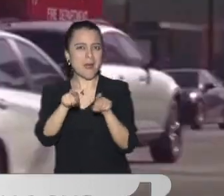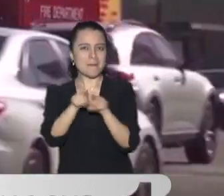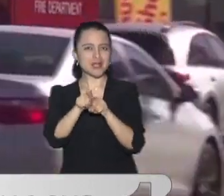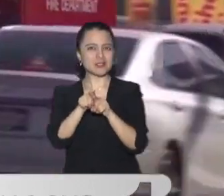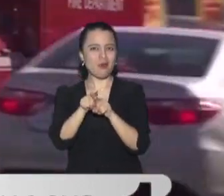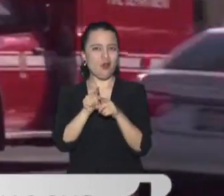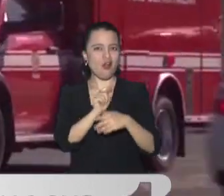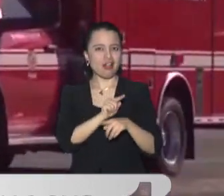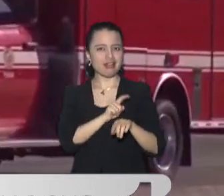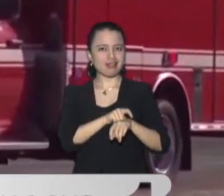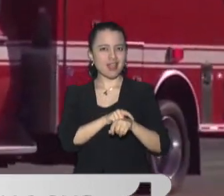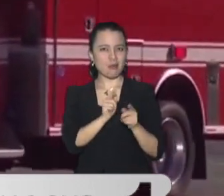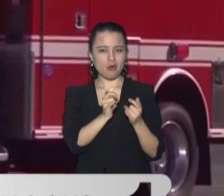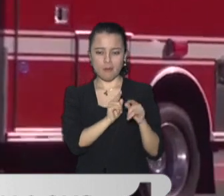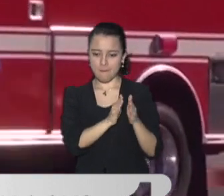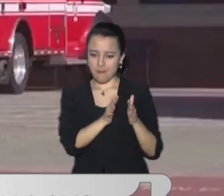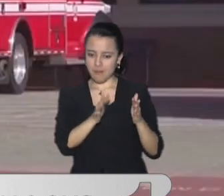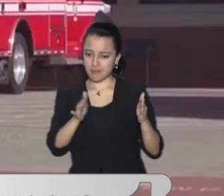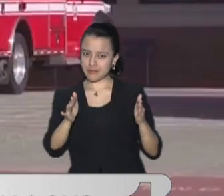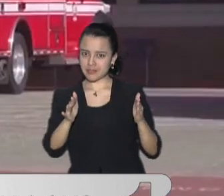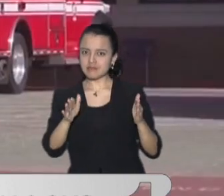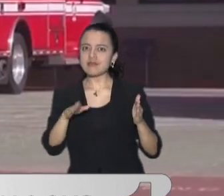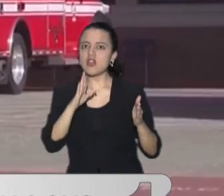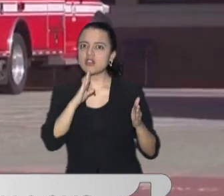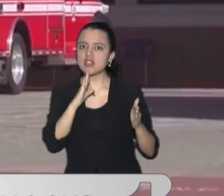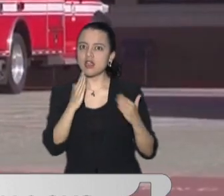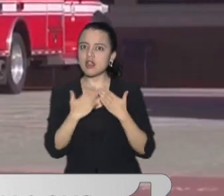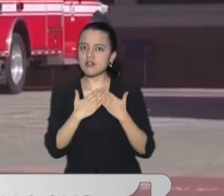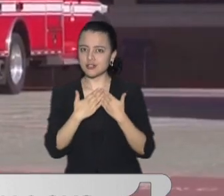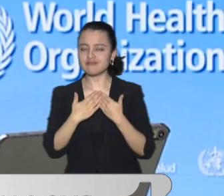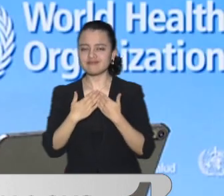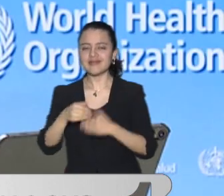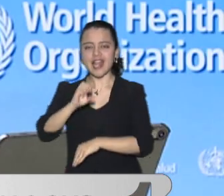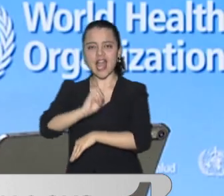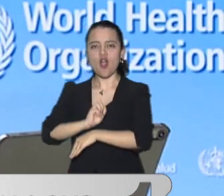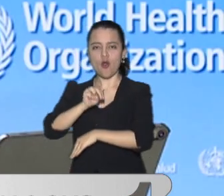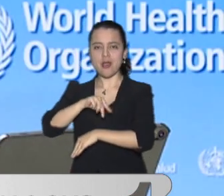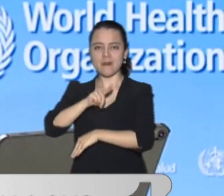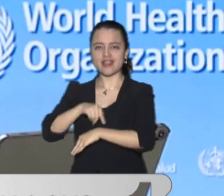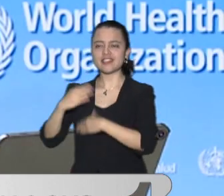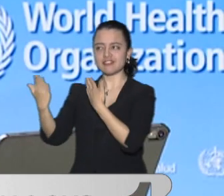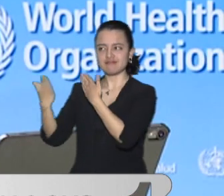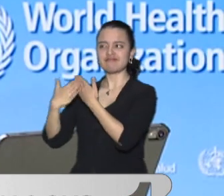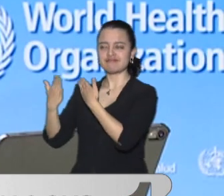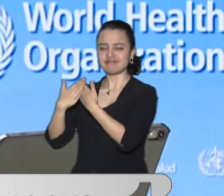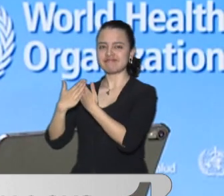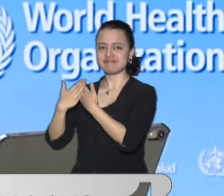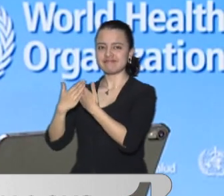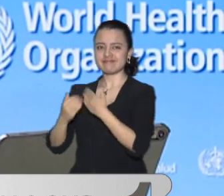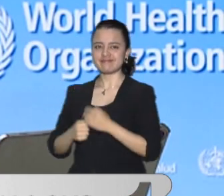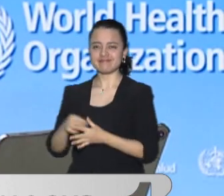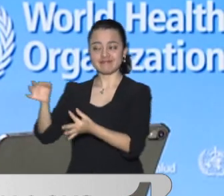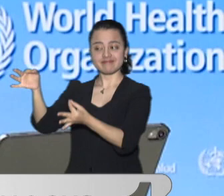tiempo, según las cifras reportadas en el informe semanal sobre la pandemia de la Organización Mundial de la Salud.